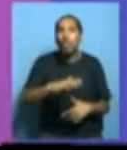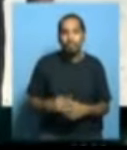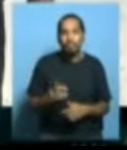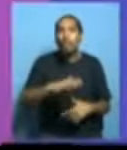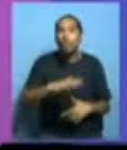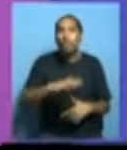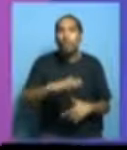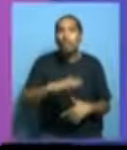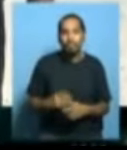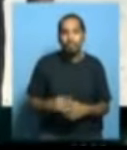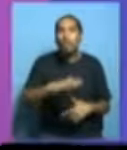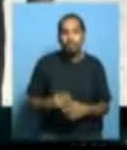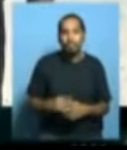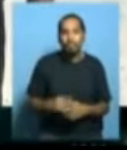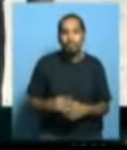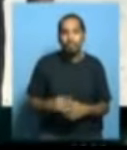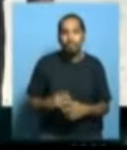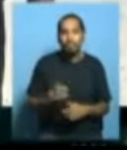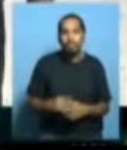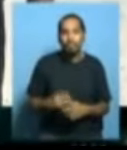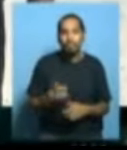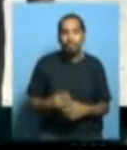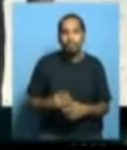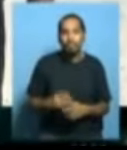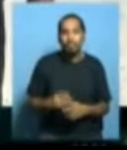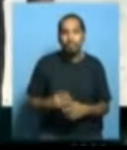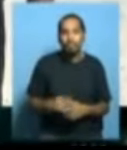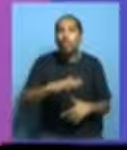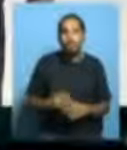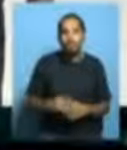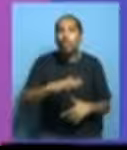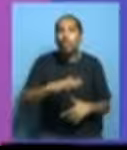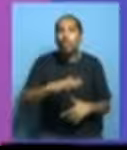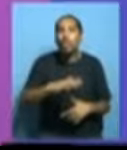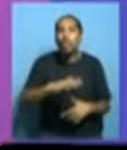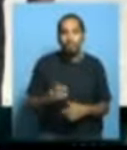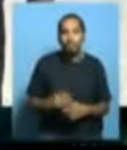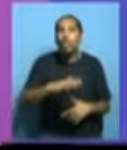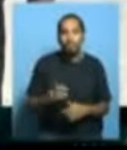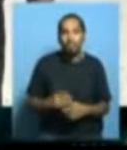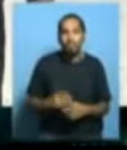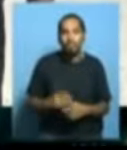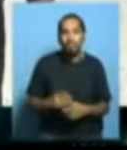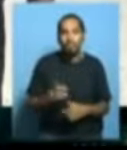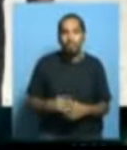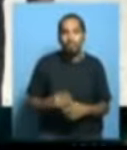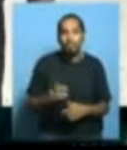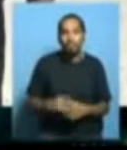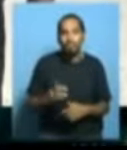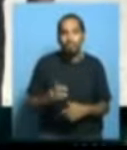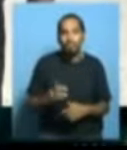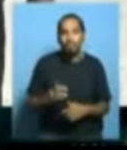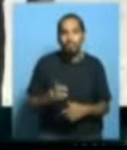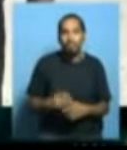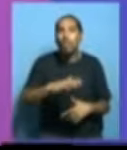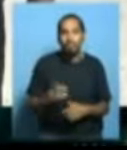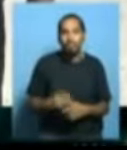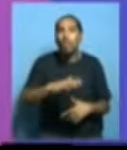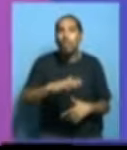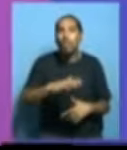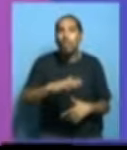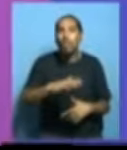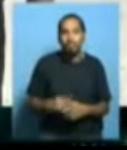taxi compartido. Hace minutos acaba de suceder eso con un chofer que no se sabe bien por qué perdió